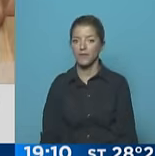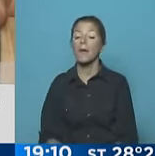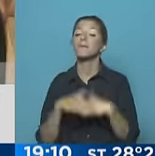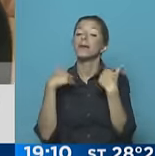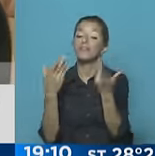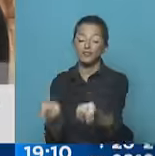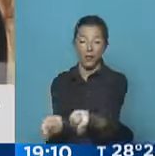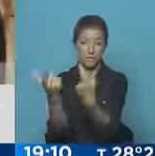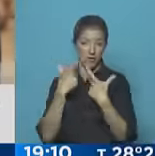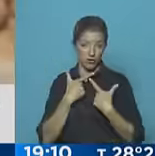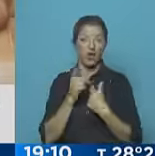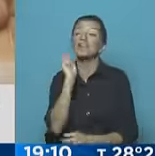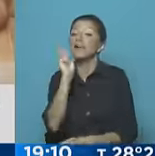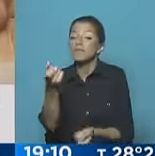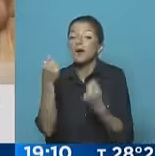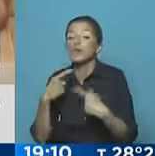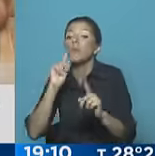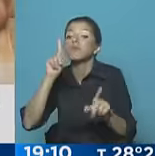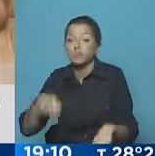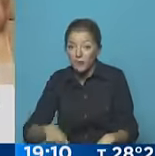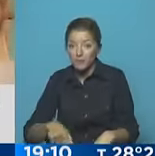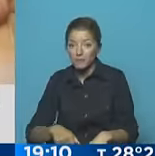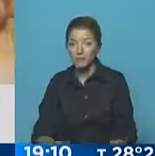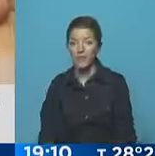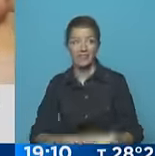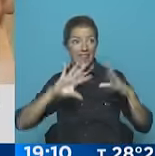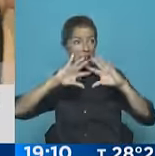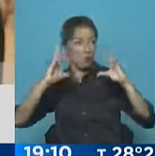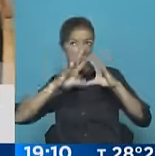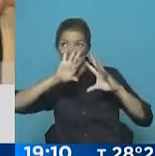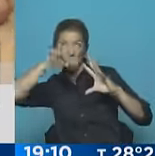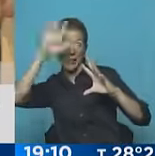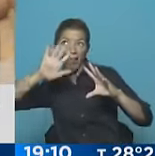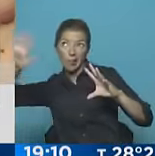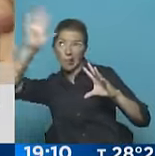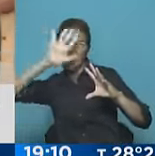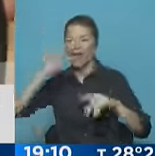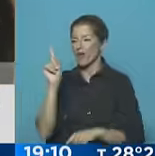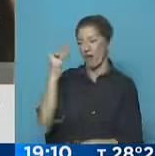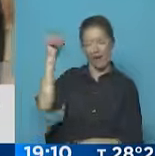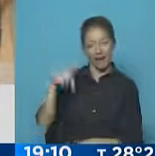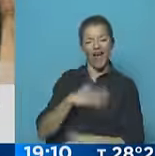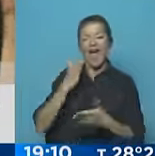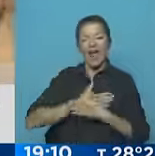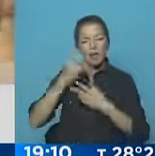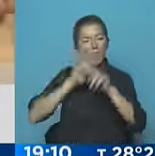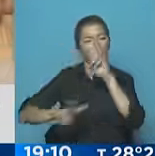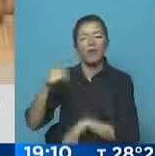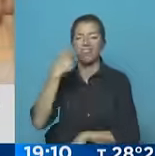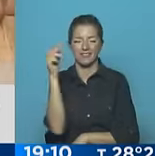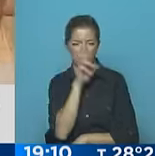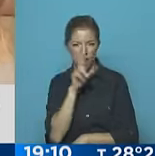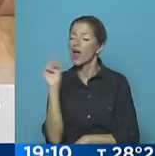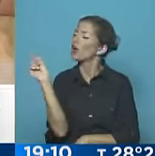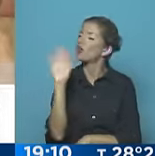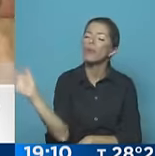me ha otorgado, no sé desde dónde, de la Vía Láctea, de no sé acá, de dónde. Acá, del amor y de la búsqueda. Pero la compañía